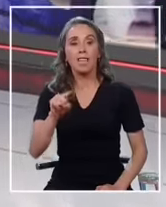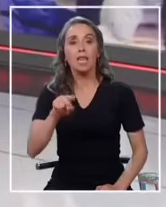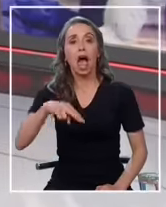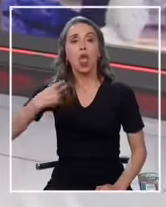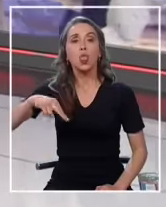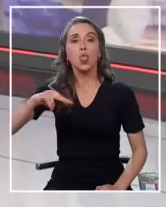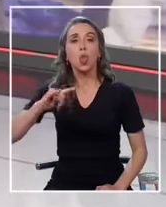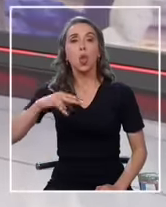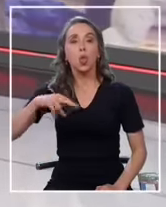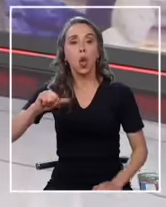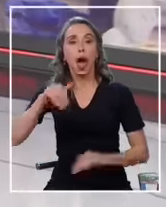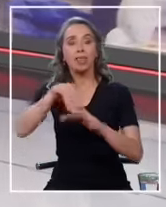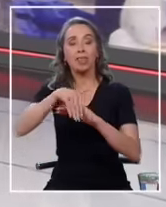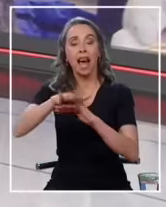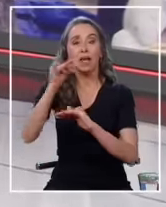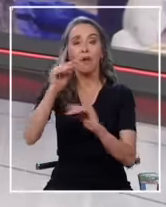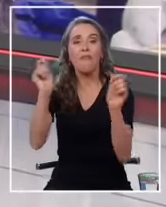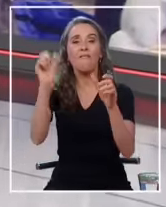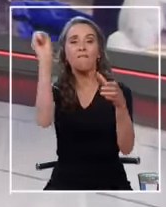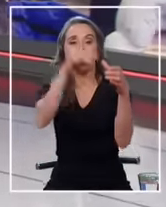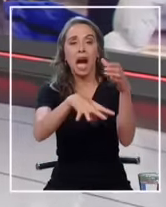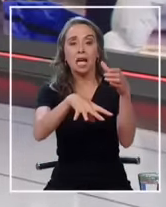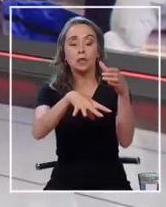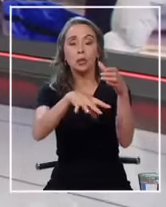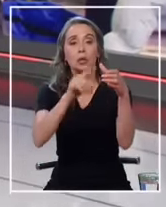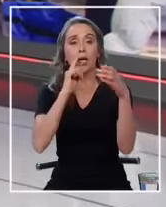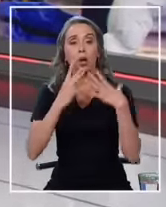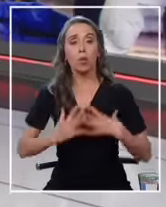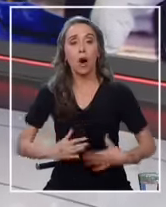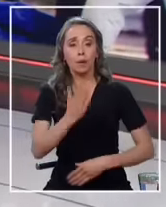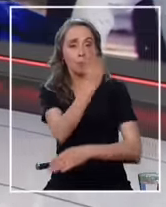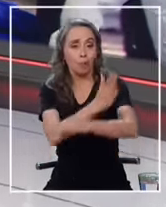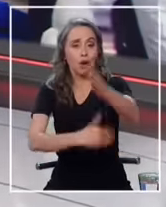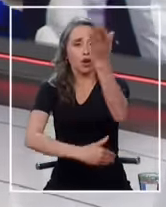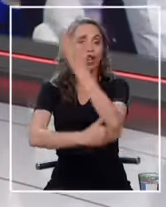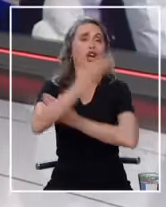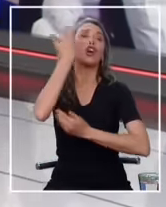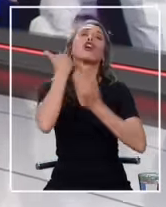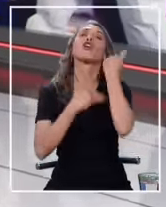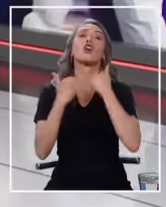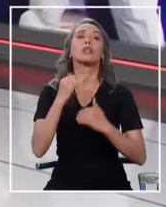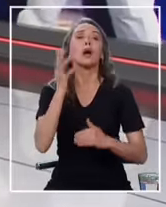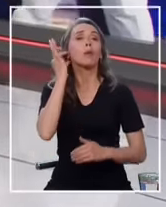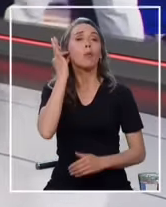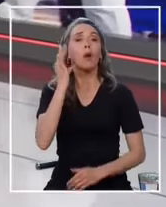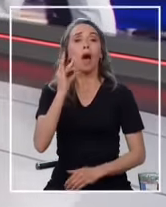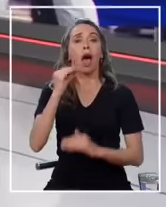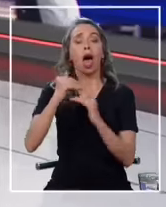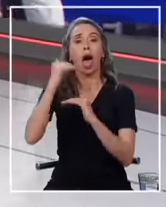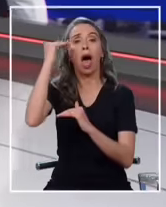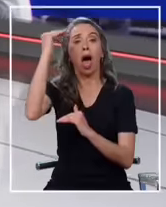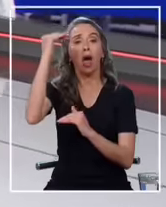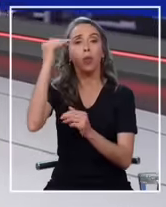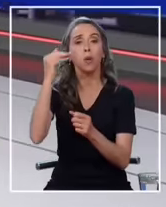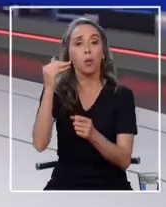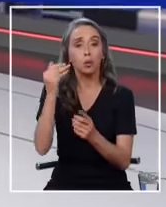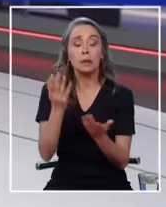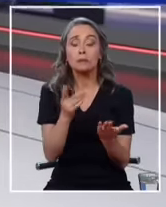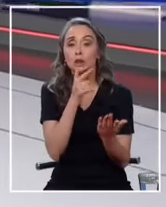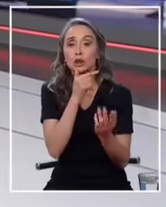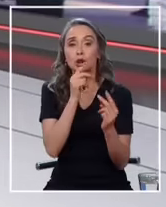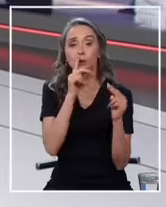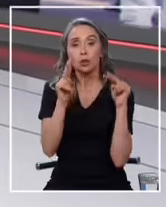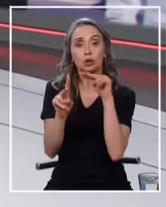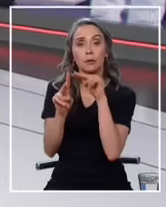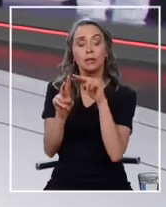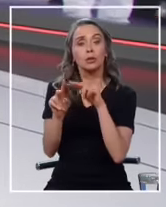la tarde se descubrió en la basura el cuerpo desmembrado de una mujer adulta. Ya hay sospechosos que